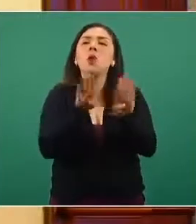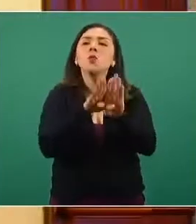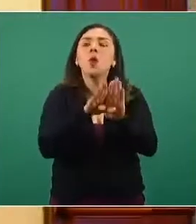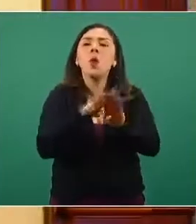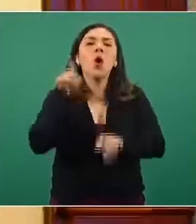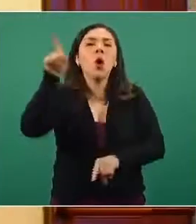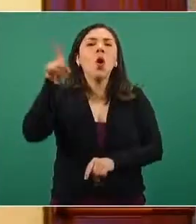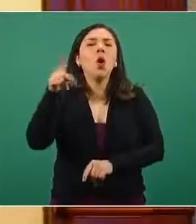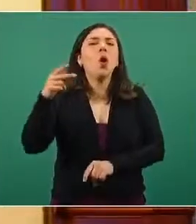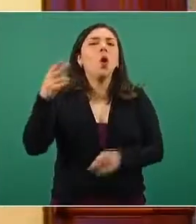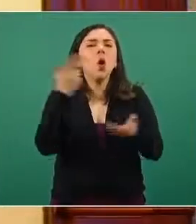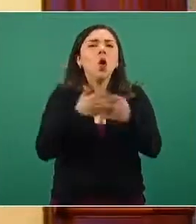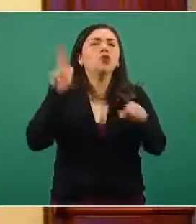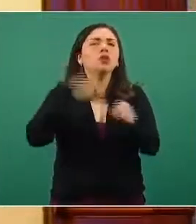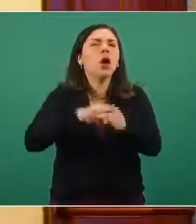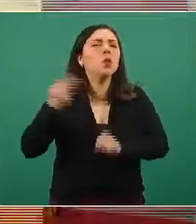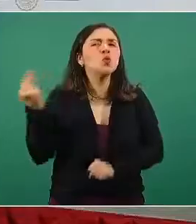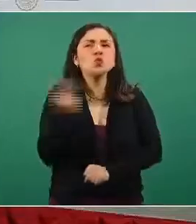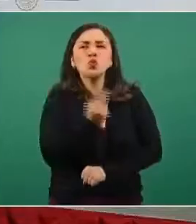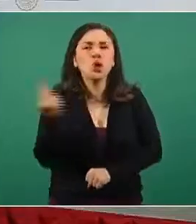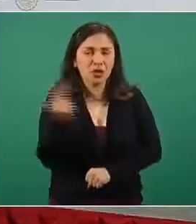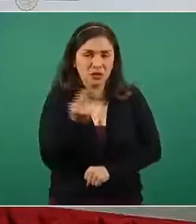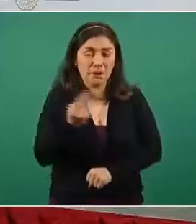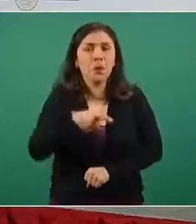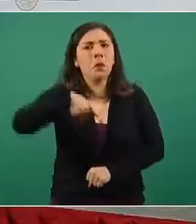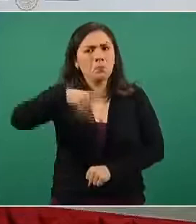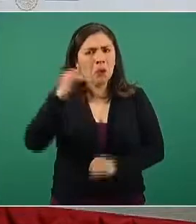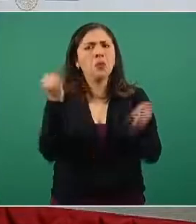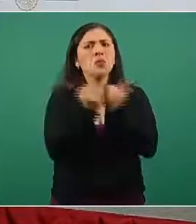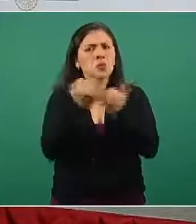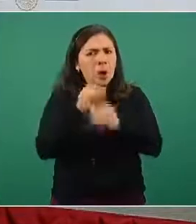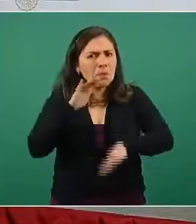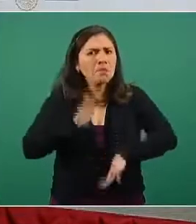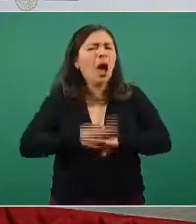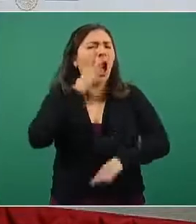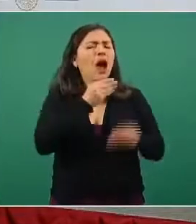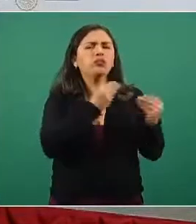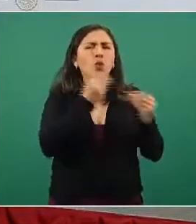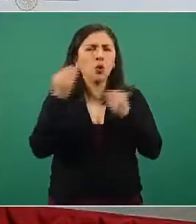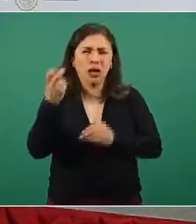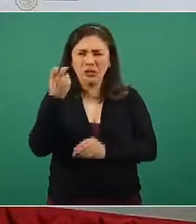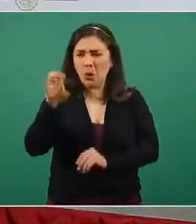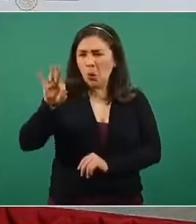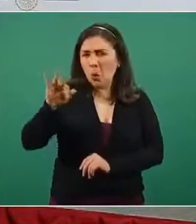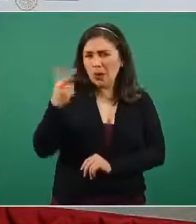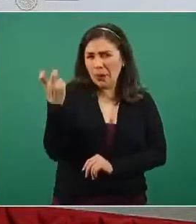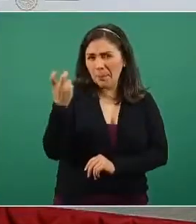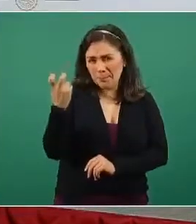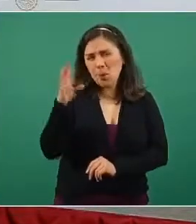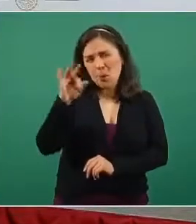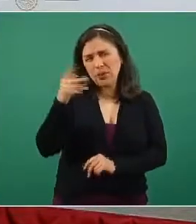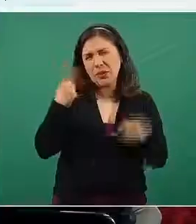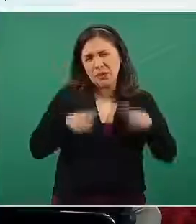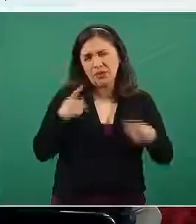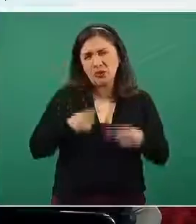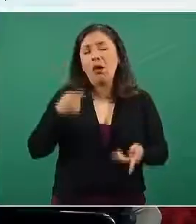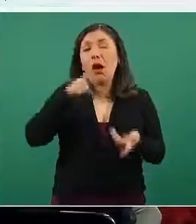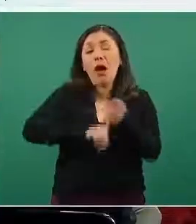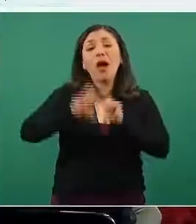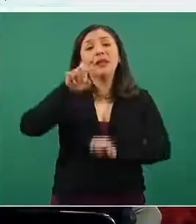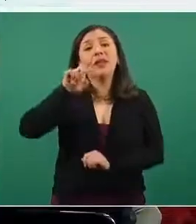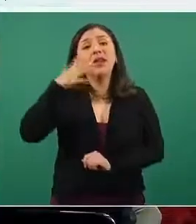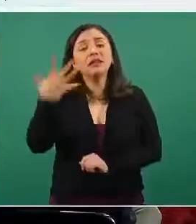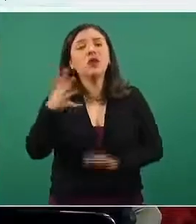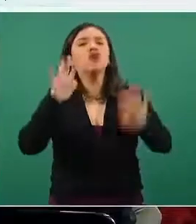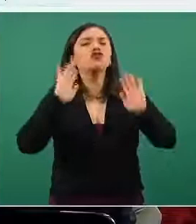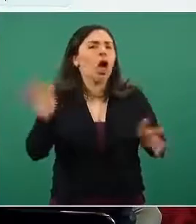en urgencias o en su caso la hospitalización. Sin embargo, también la gran mayoría de estas 40 personas, 35 de ellas,